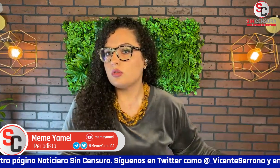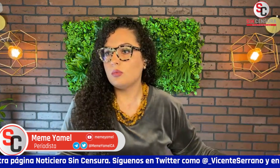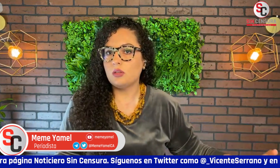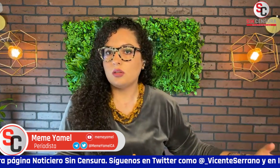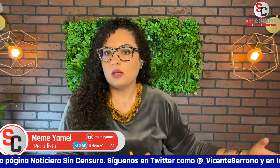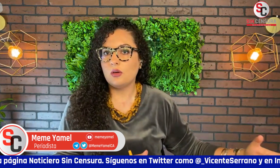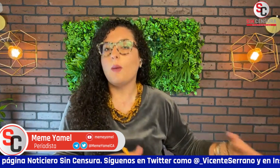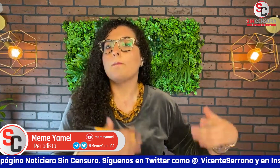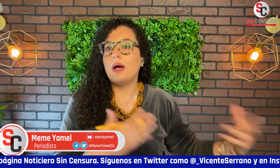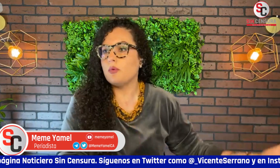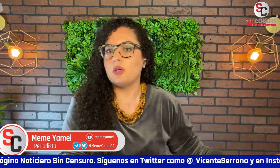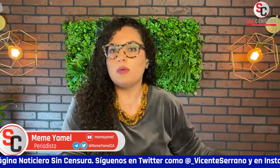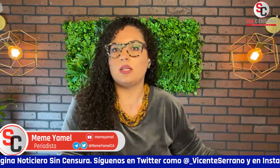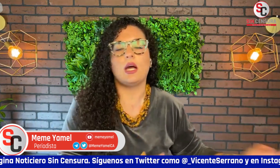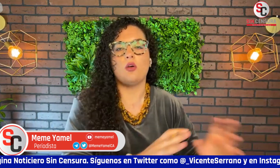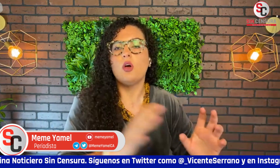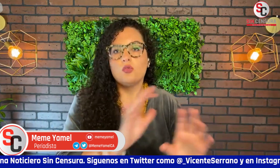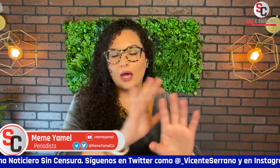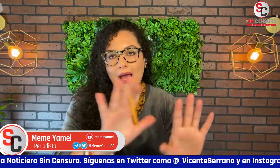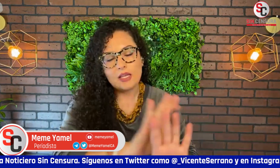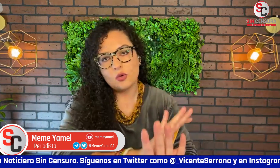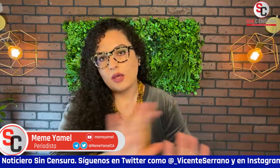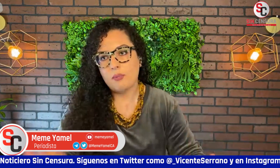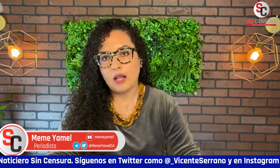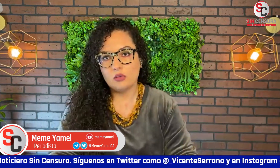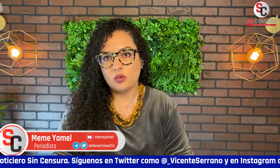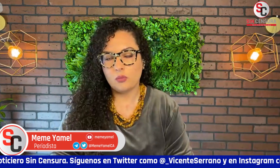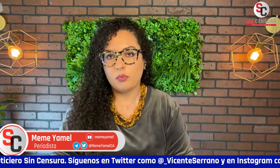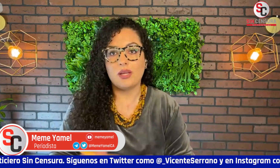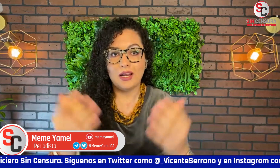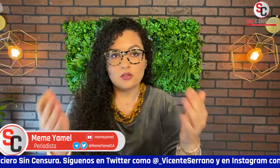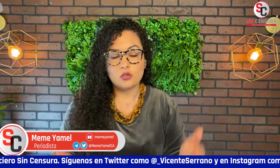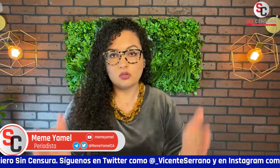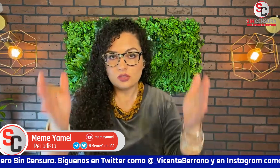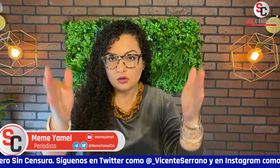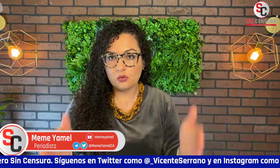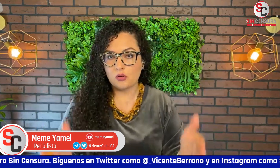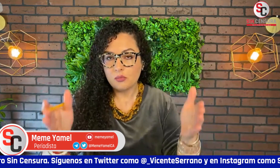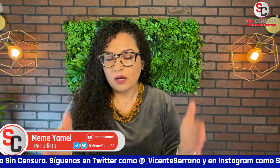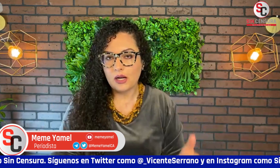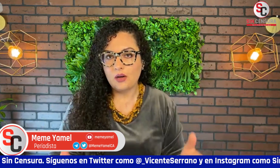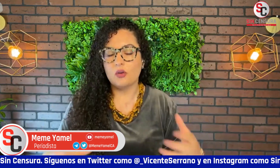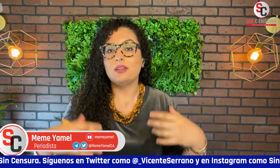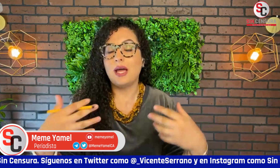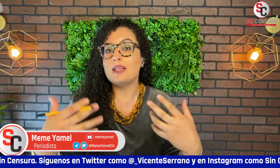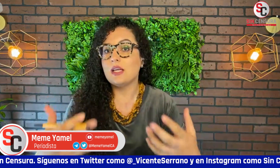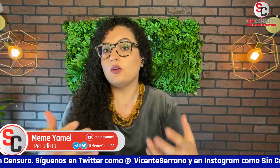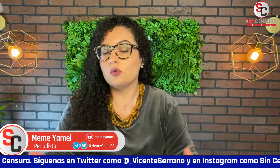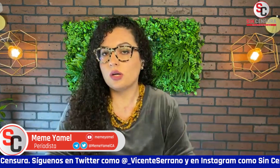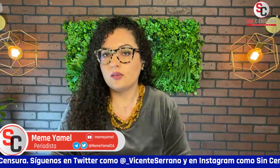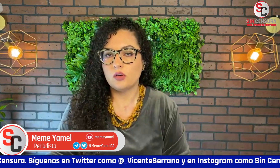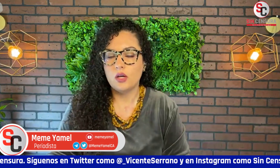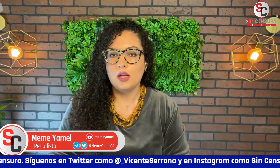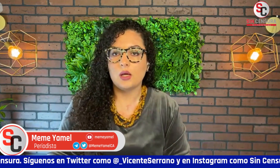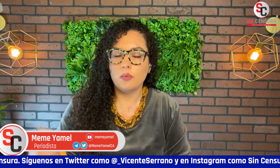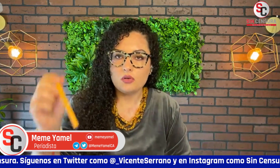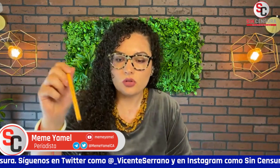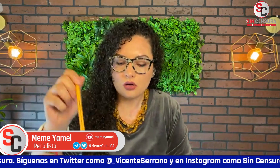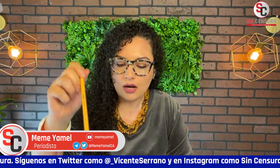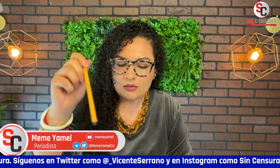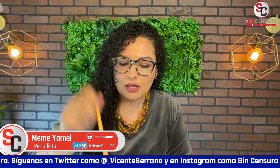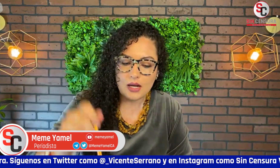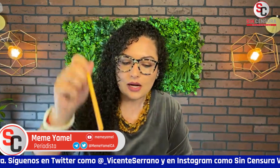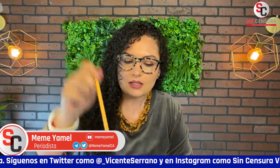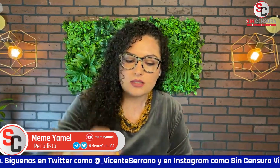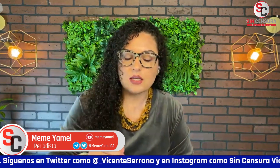tenemos conocimiento de ello, vamos a investigarlo. O sea, ahí se hubiera parado todo porque las dos cosas están ocurriendo en paralelo. Tan están ocurriendo que por eso